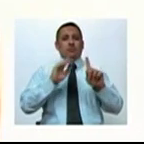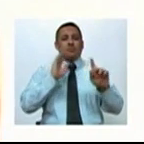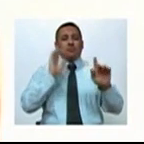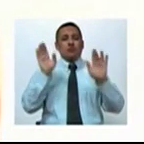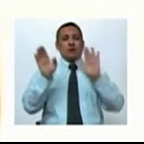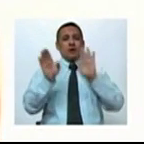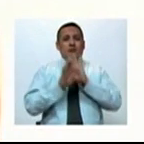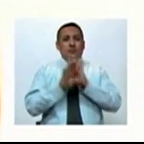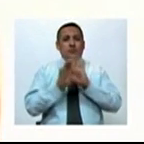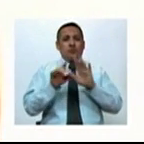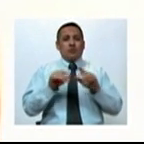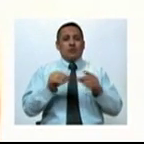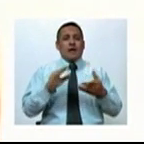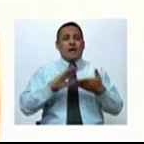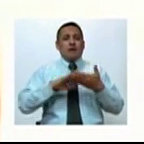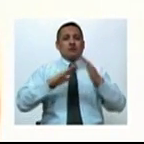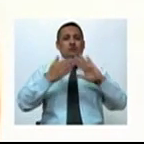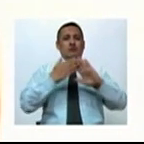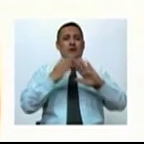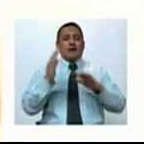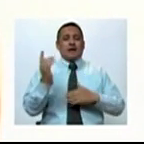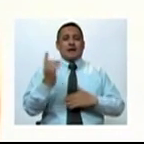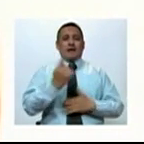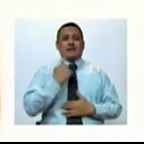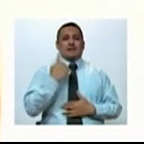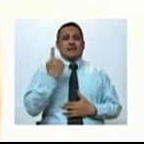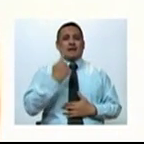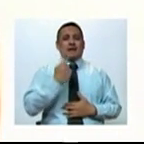de que la sociedad